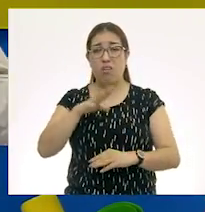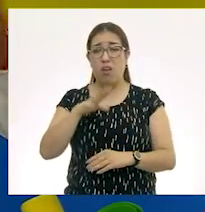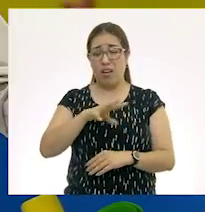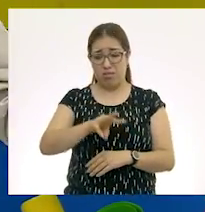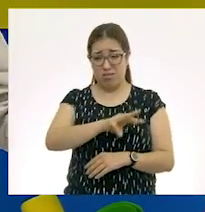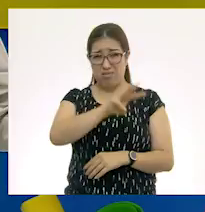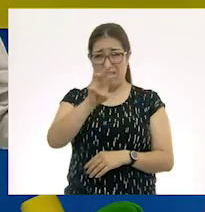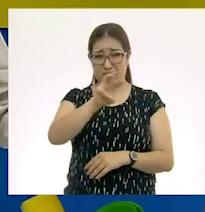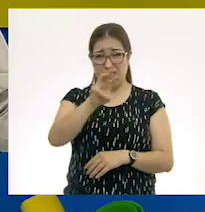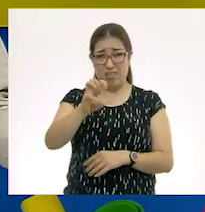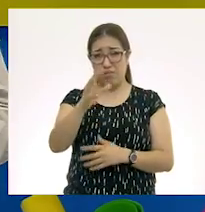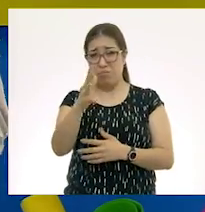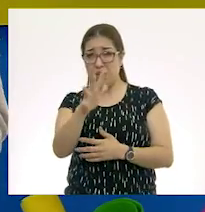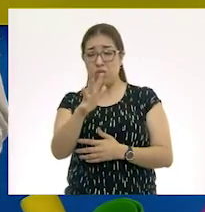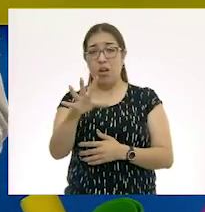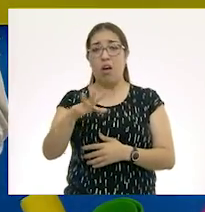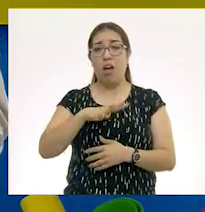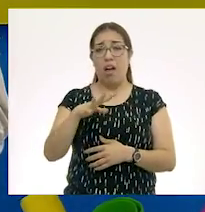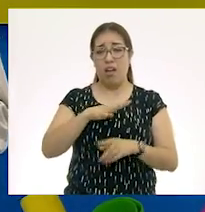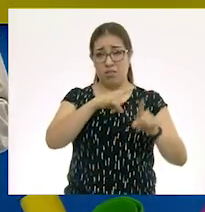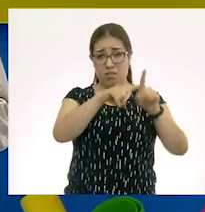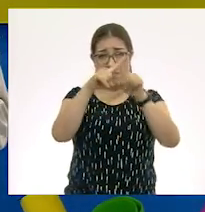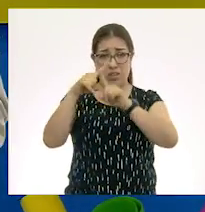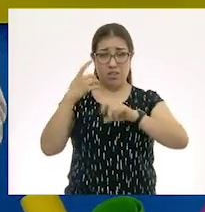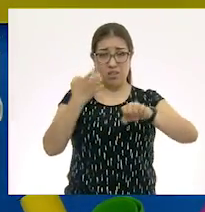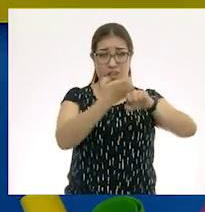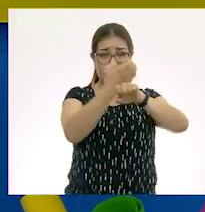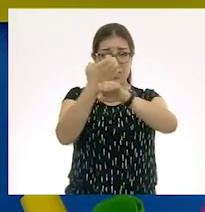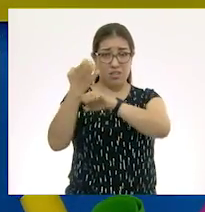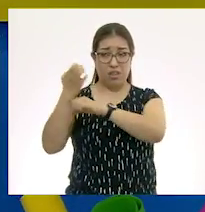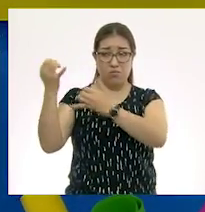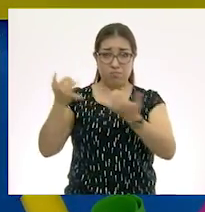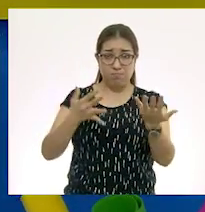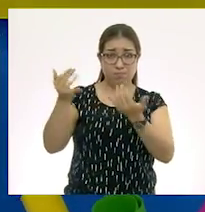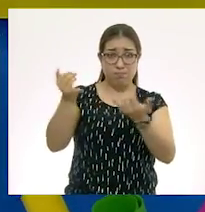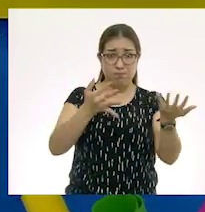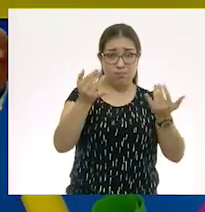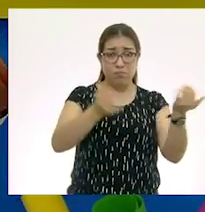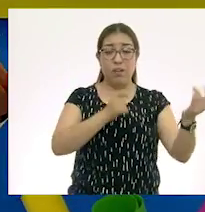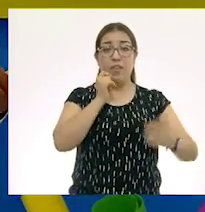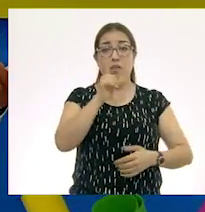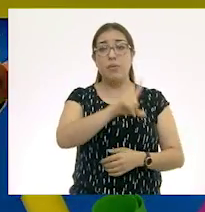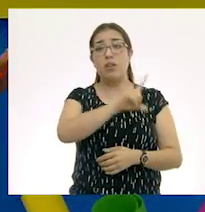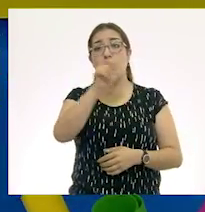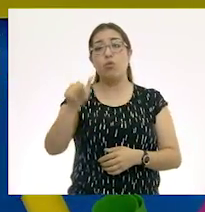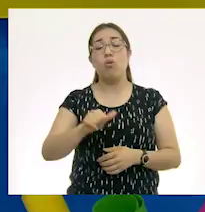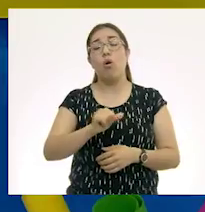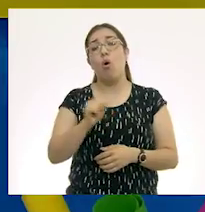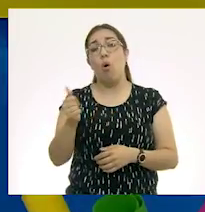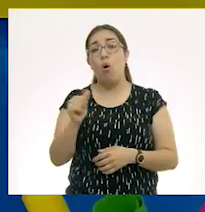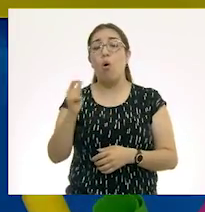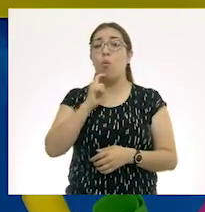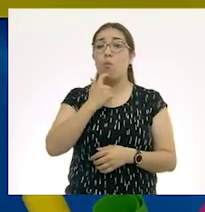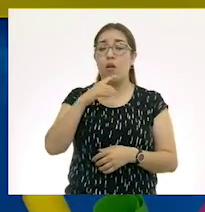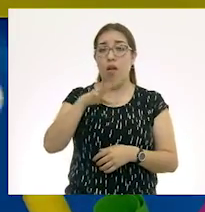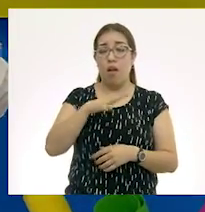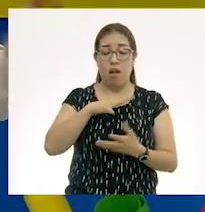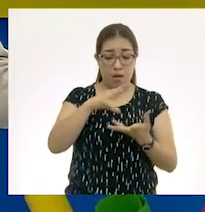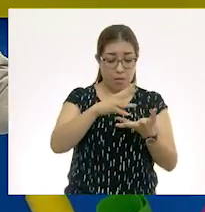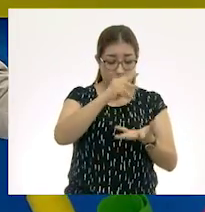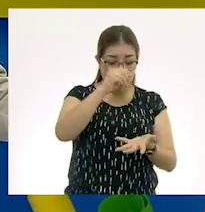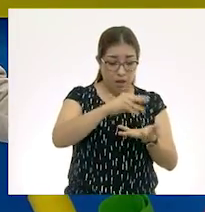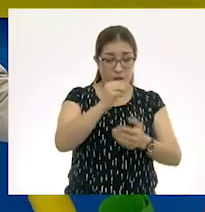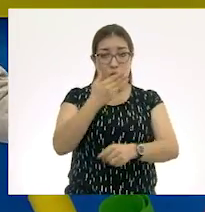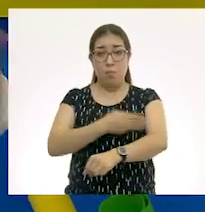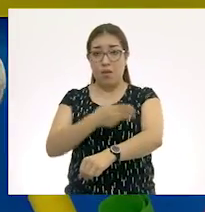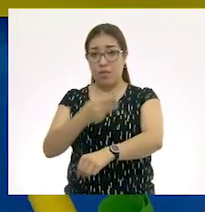ejemplares que provienen de diferentes estados. También encontrarán muñecas elaboradas con otros materiales como barro y madera.